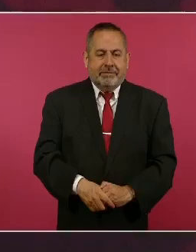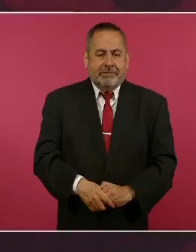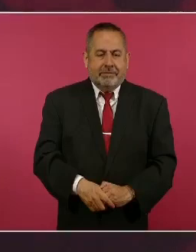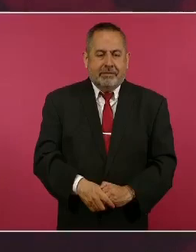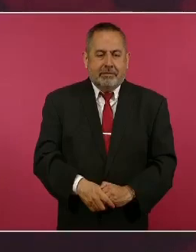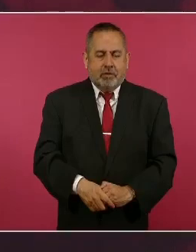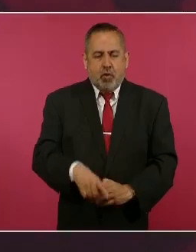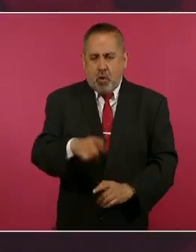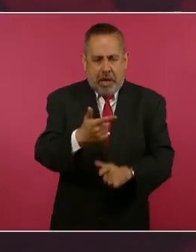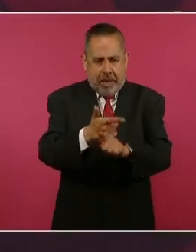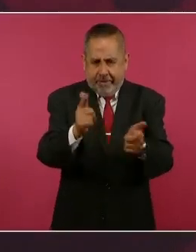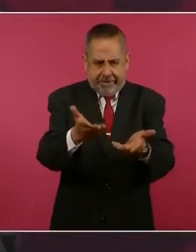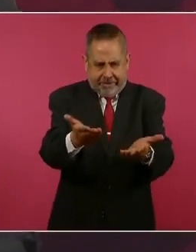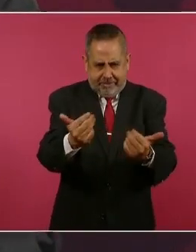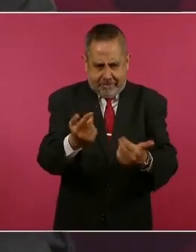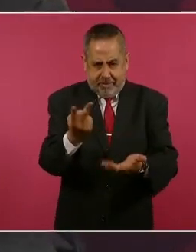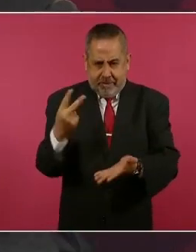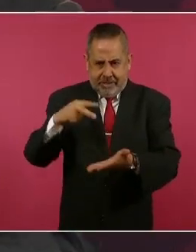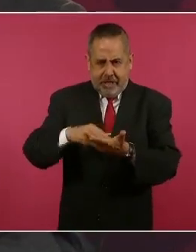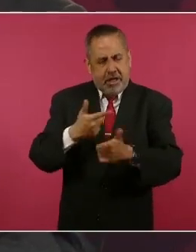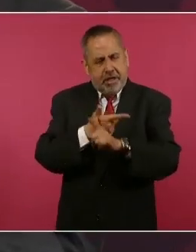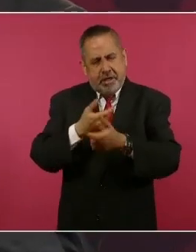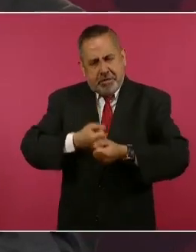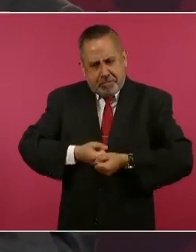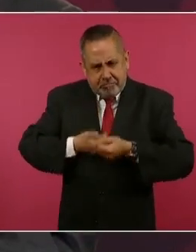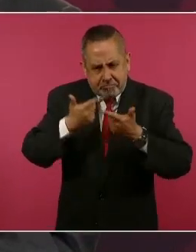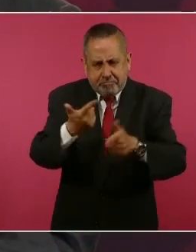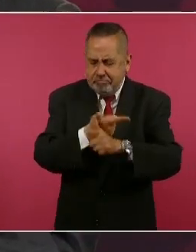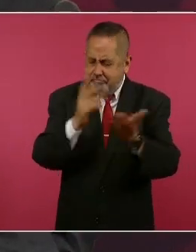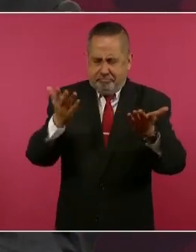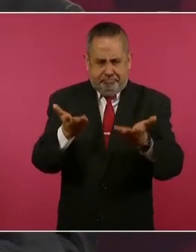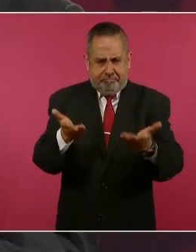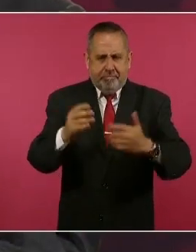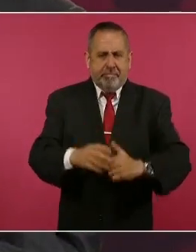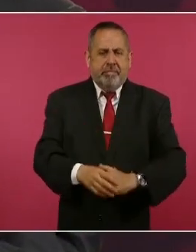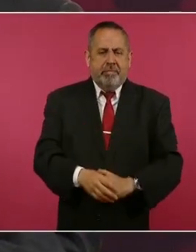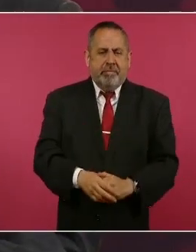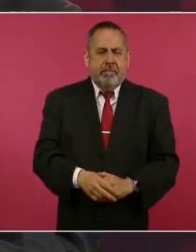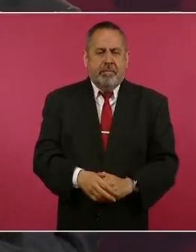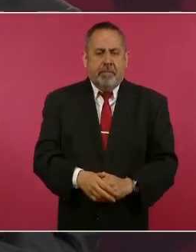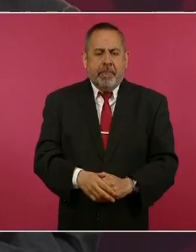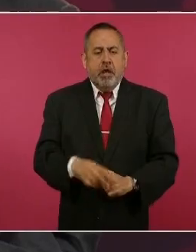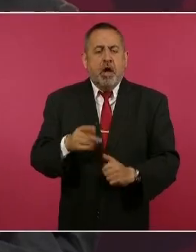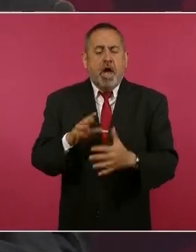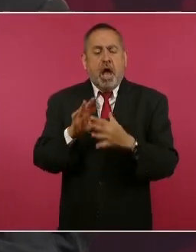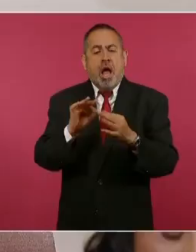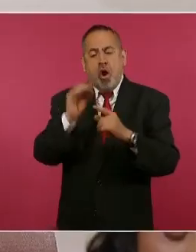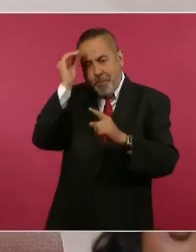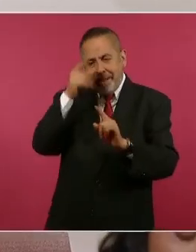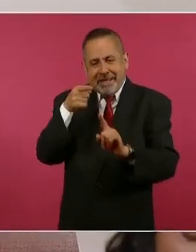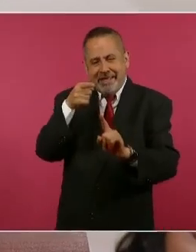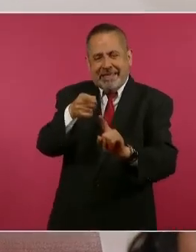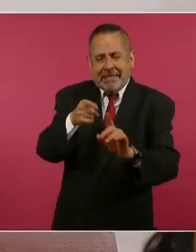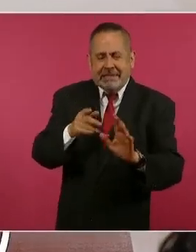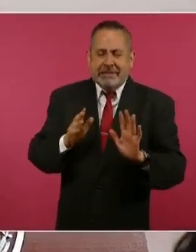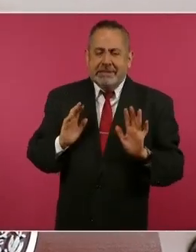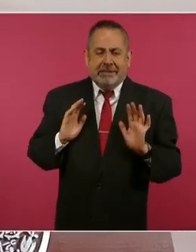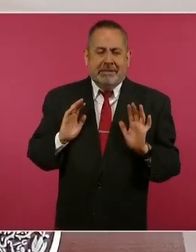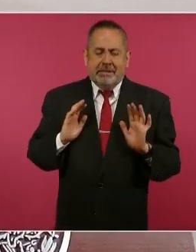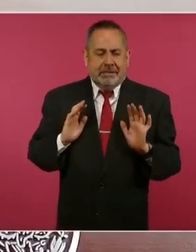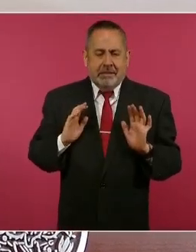Todo el tiempo tienes aquí la libertad de expresar. Yo no me quiero involucrar porque no